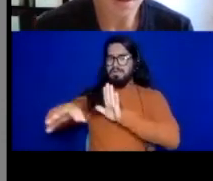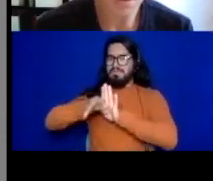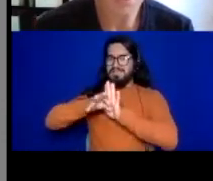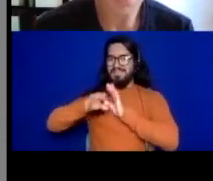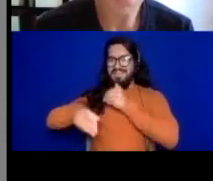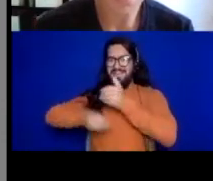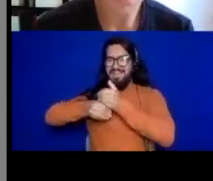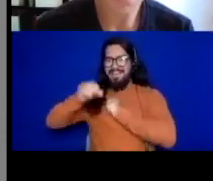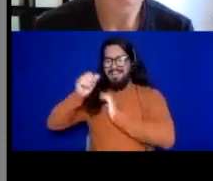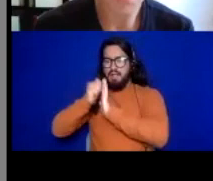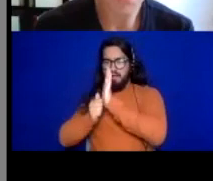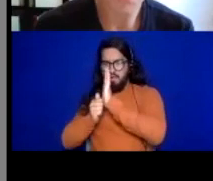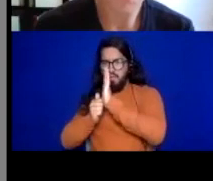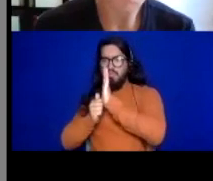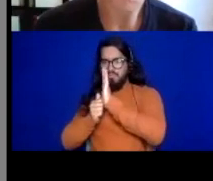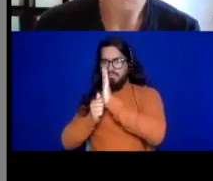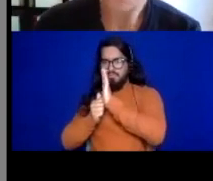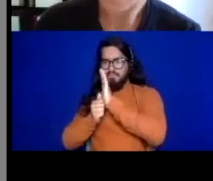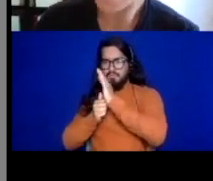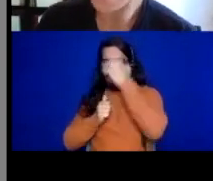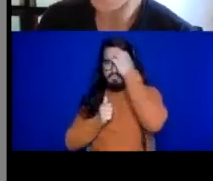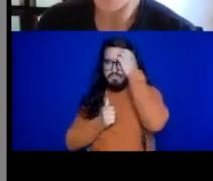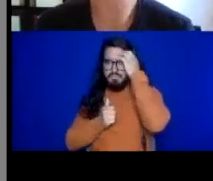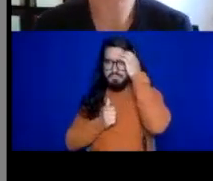Le pones añade cuenta.